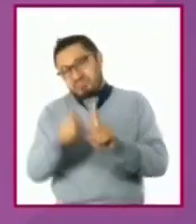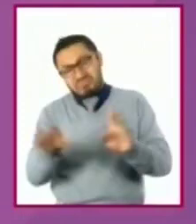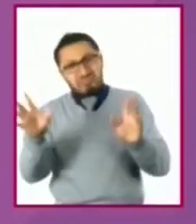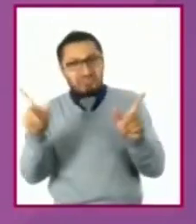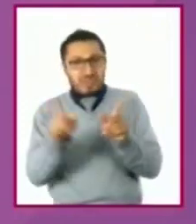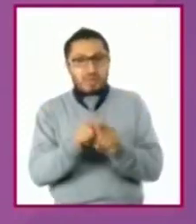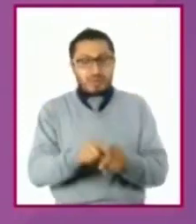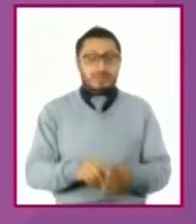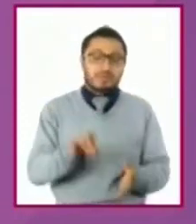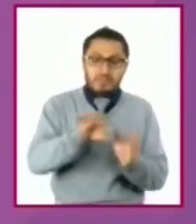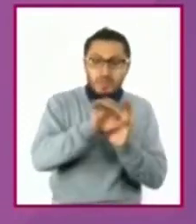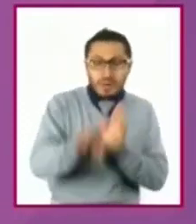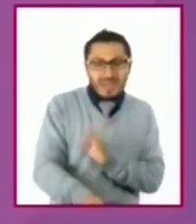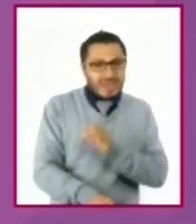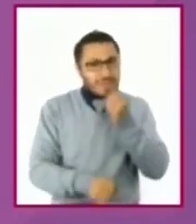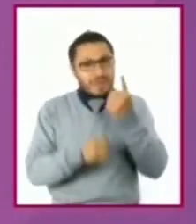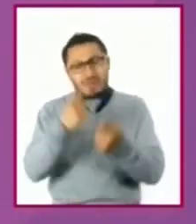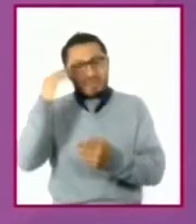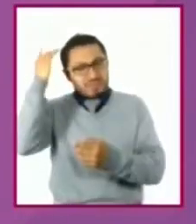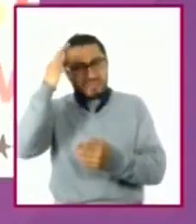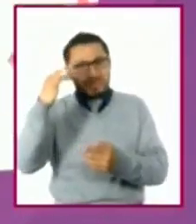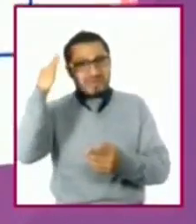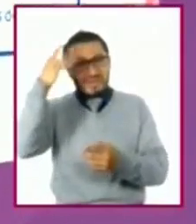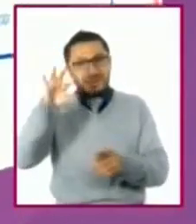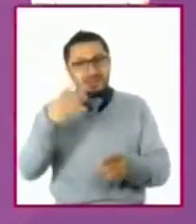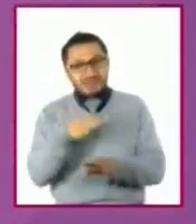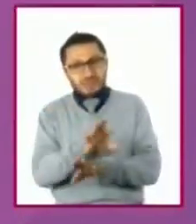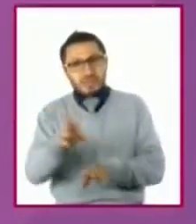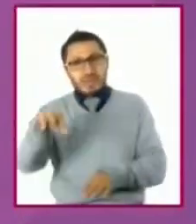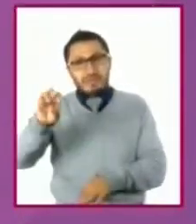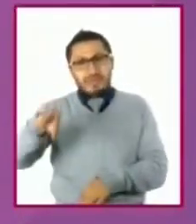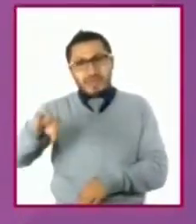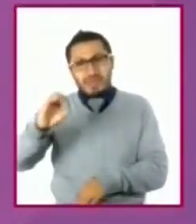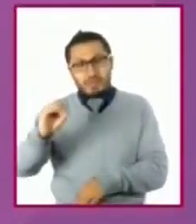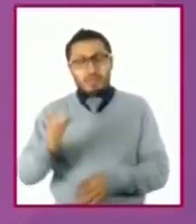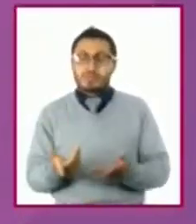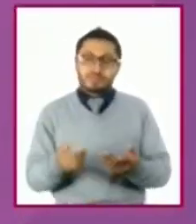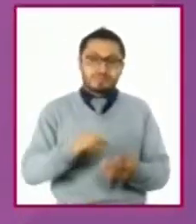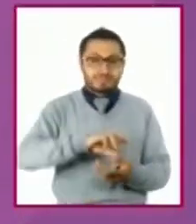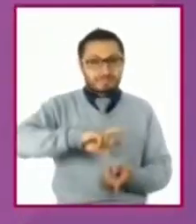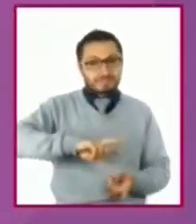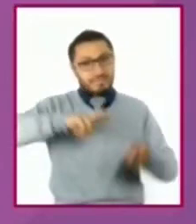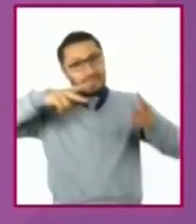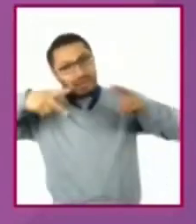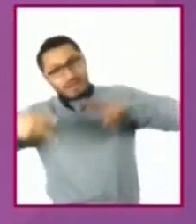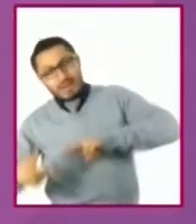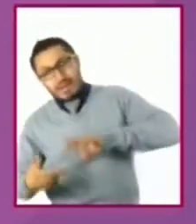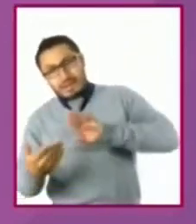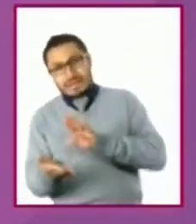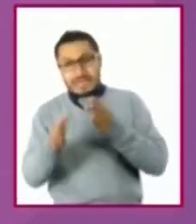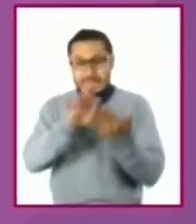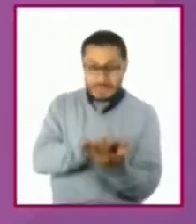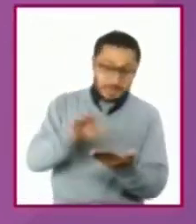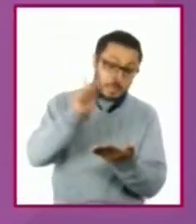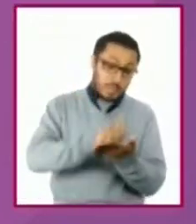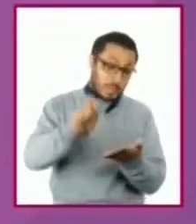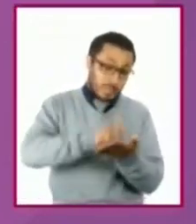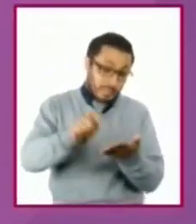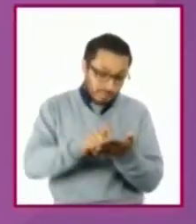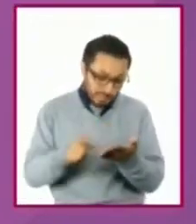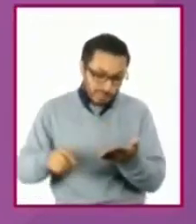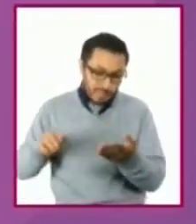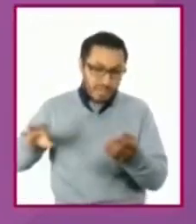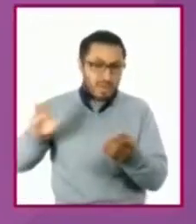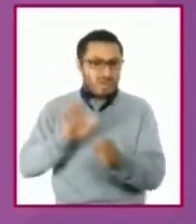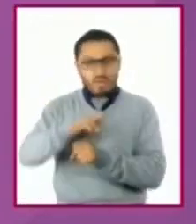notas de un análisis particular sobre Memo Pinzón. Al reverso, podemos anotar el análisis del personaje en relación con